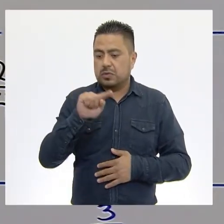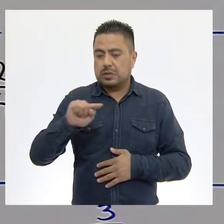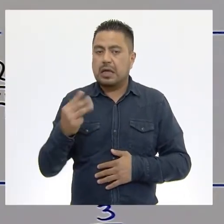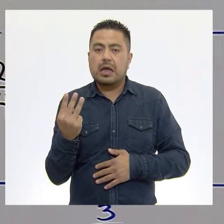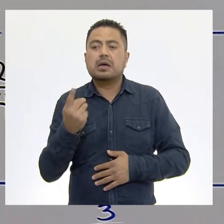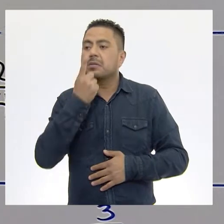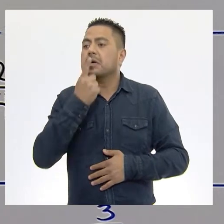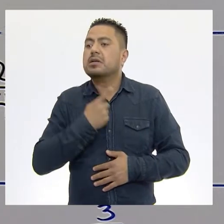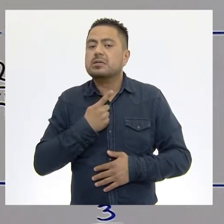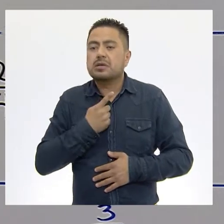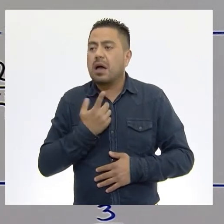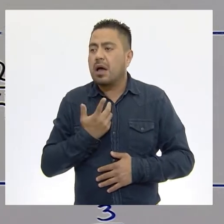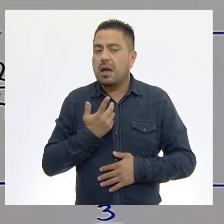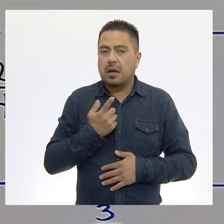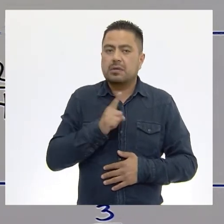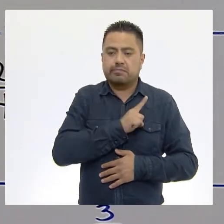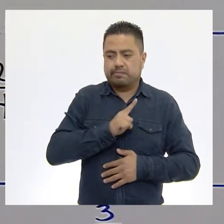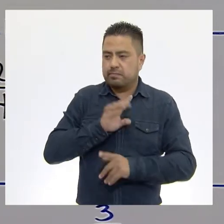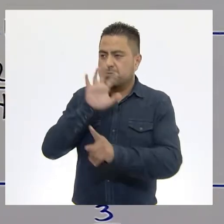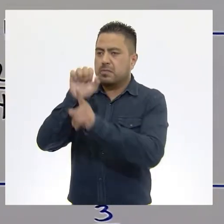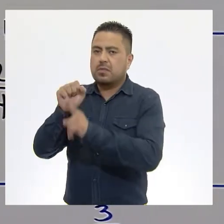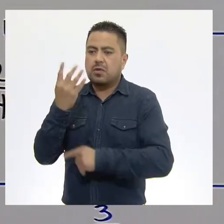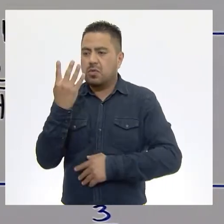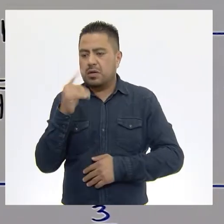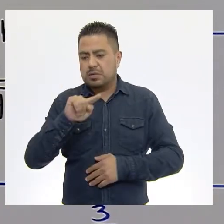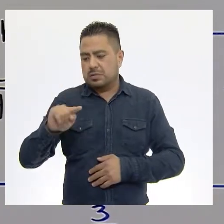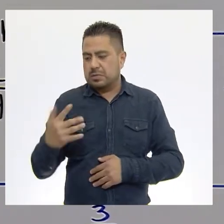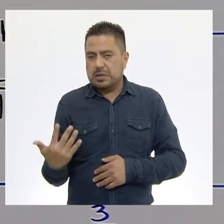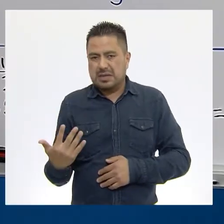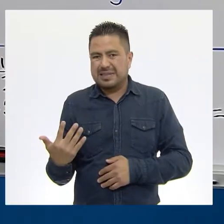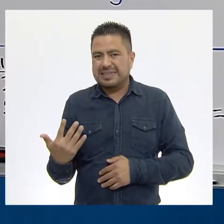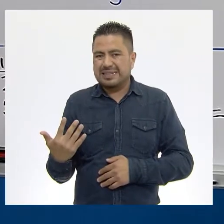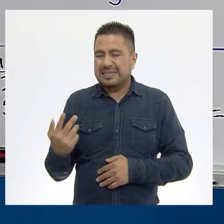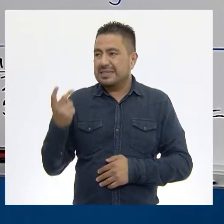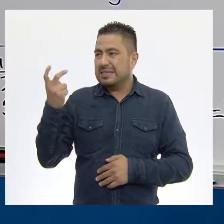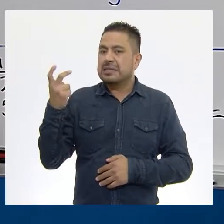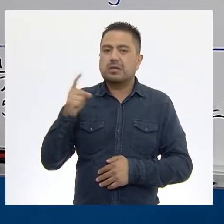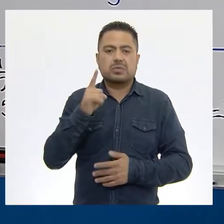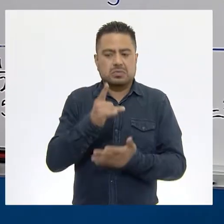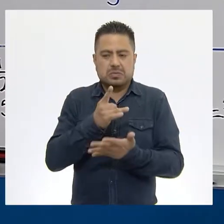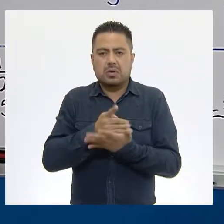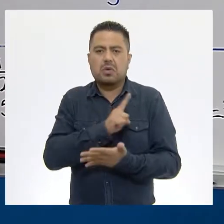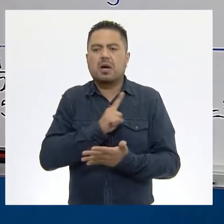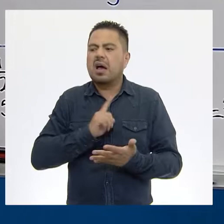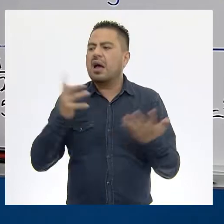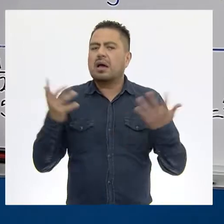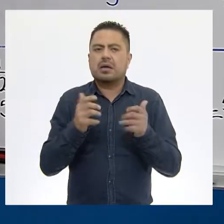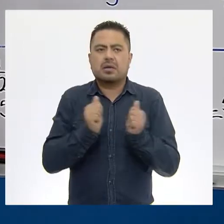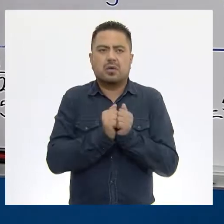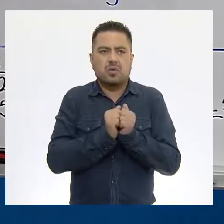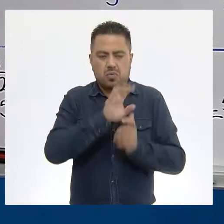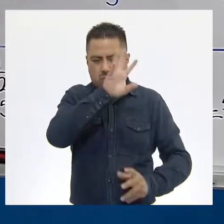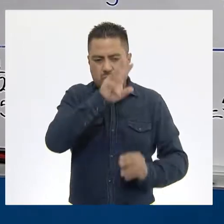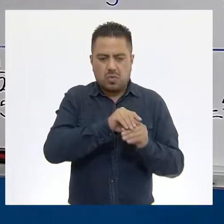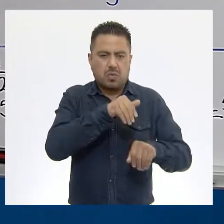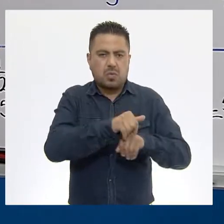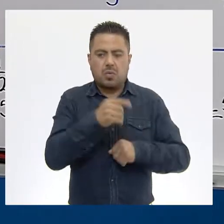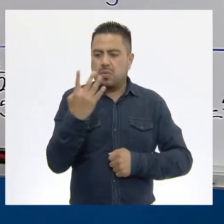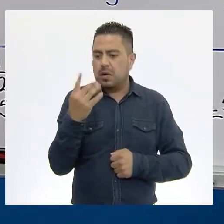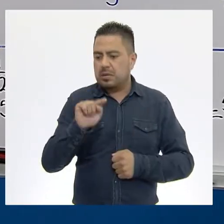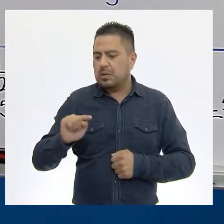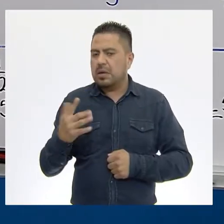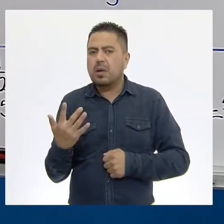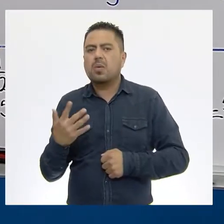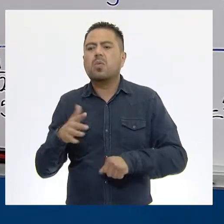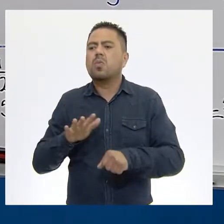y me dices que... Hay que llegar a 4/5. Pues aquí lo único que tenemos que hacer es nuestro entero, ahora 4/5,